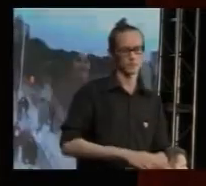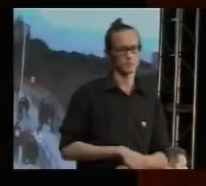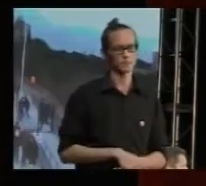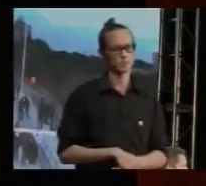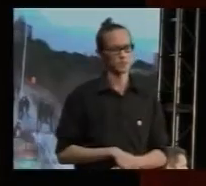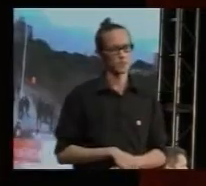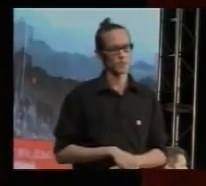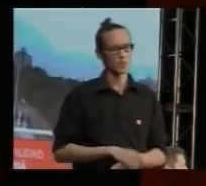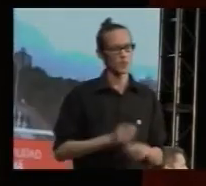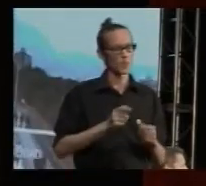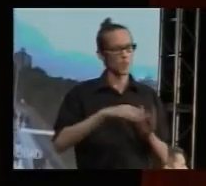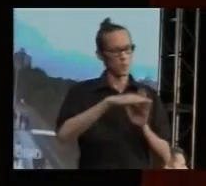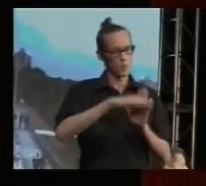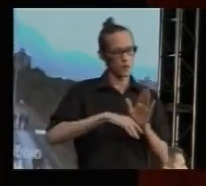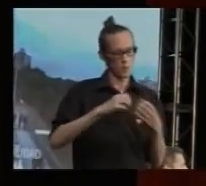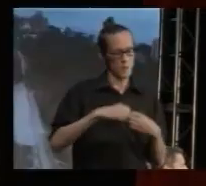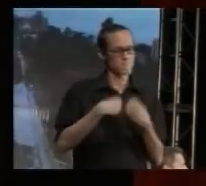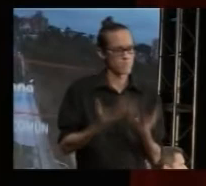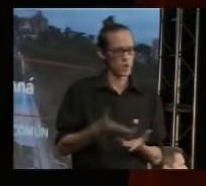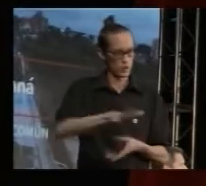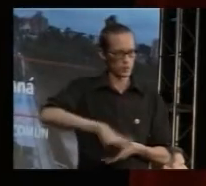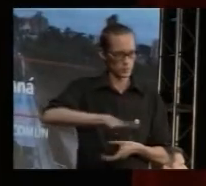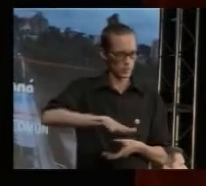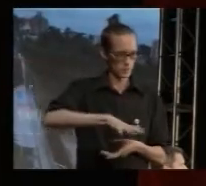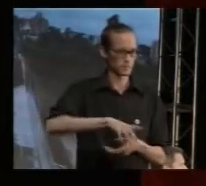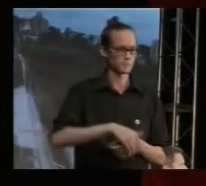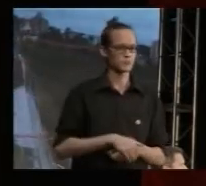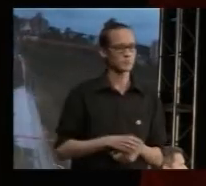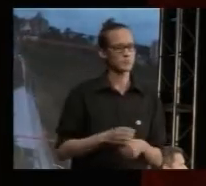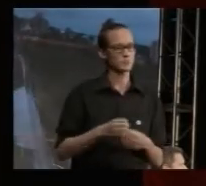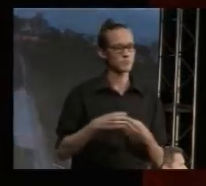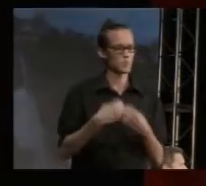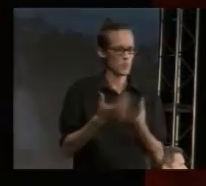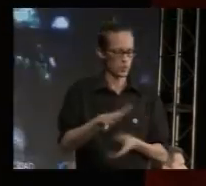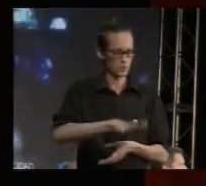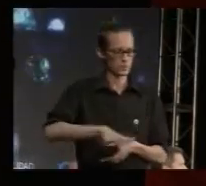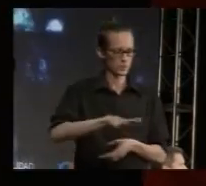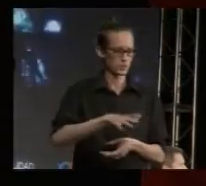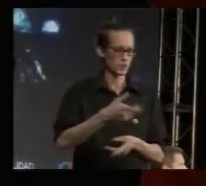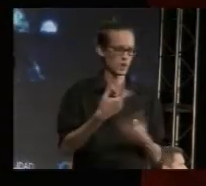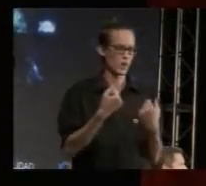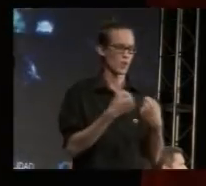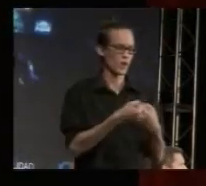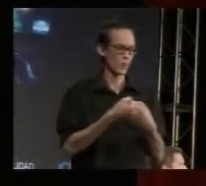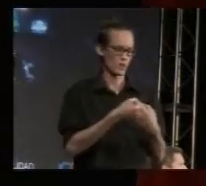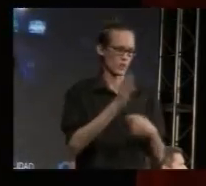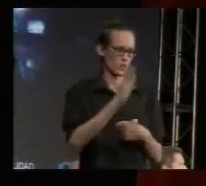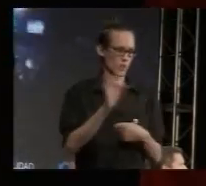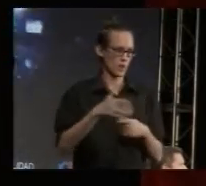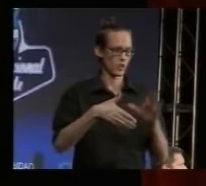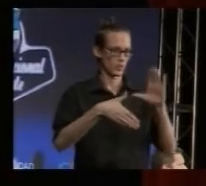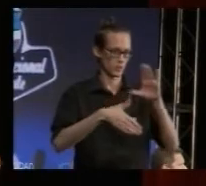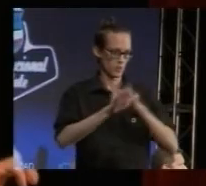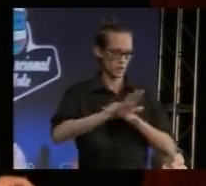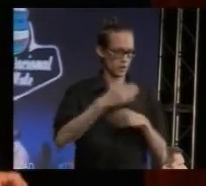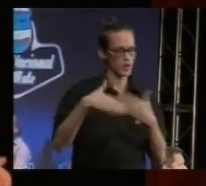Programa de mejoramiento barrial y hábitat. El programa de mejoramiento barrial es un convenio con el Banco Interamericano de Desarrollo.